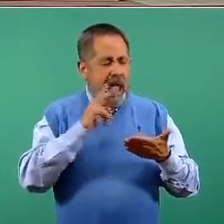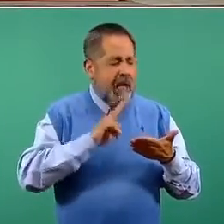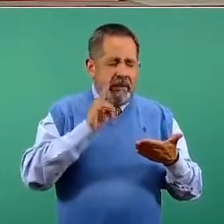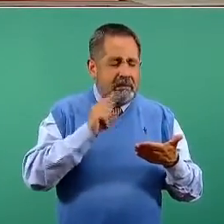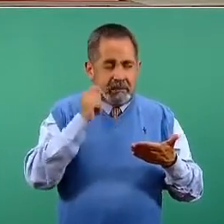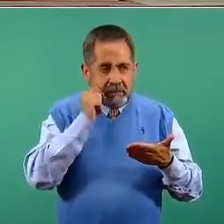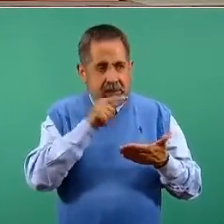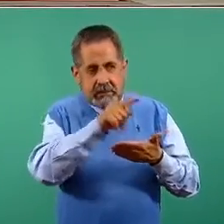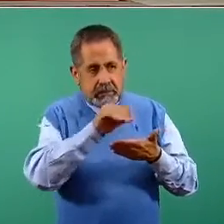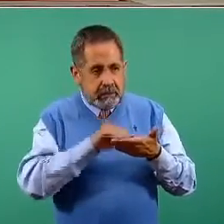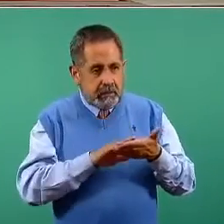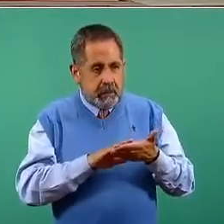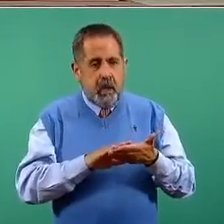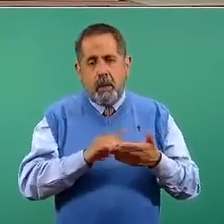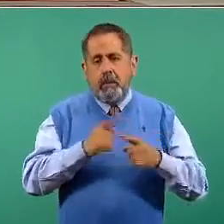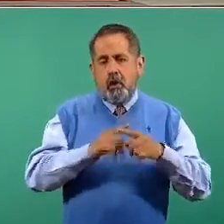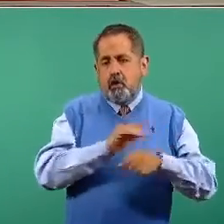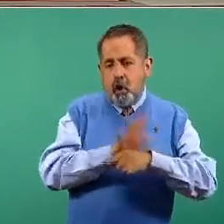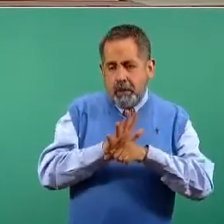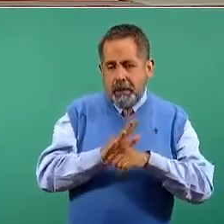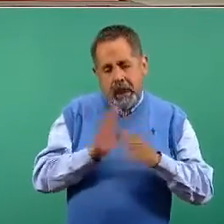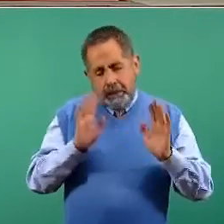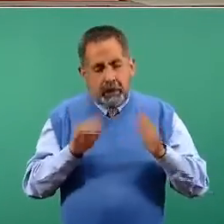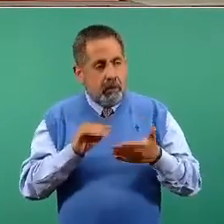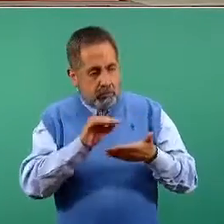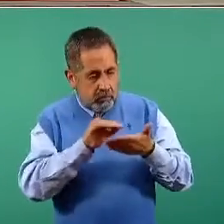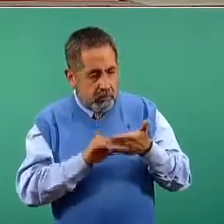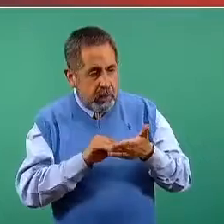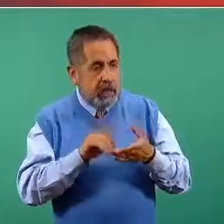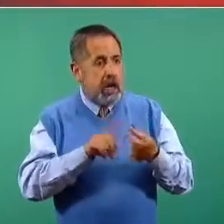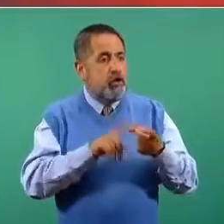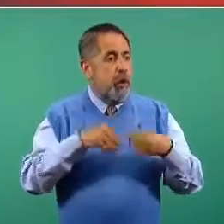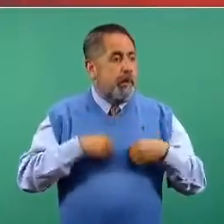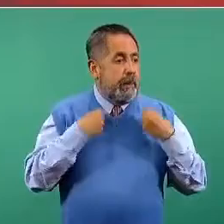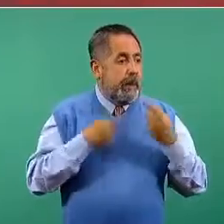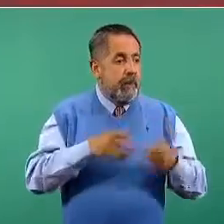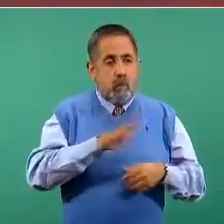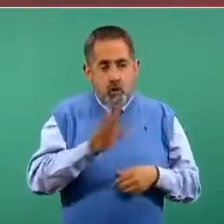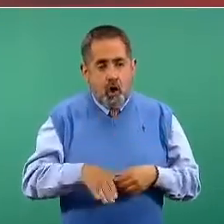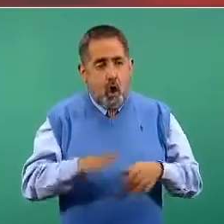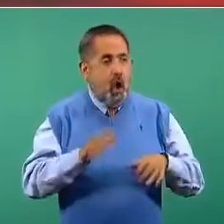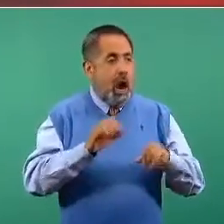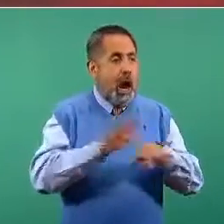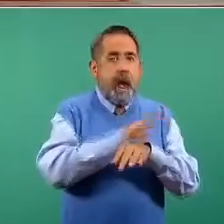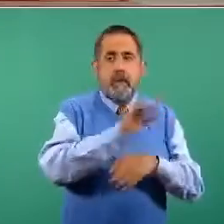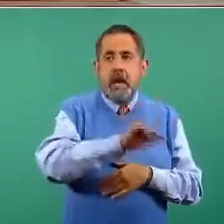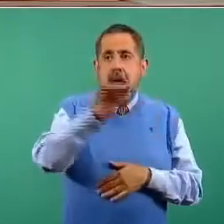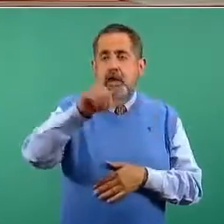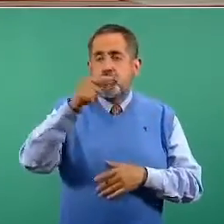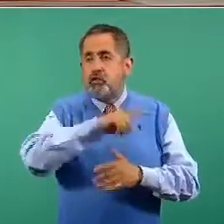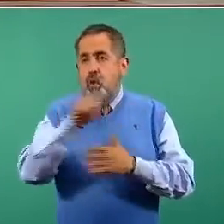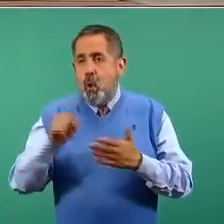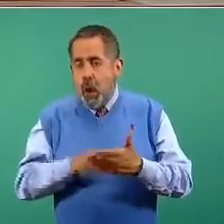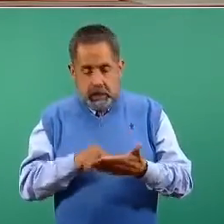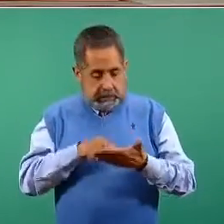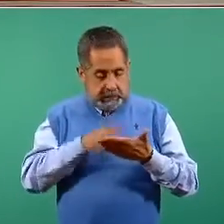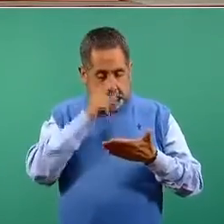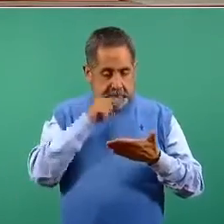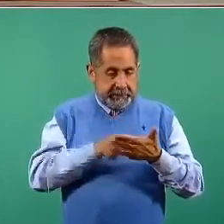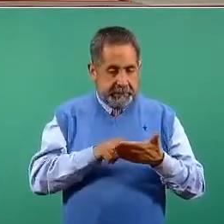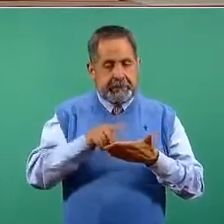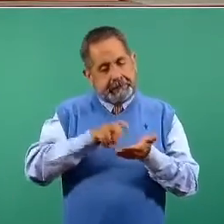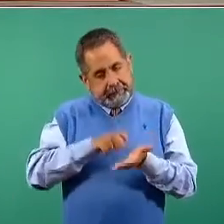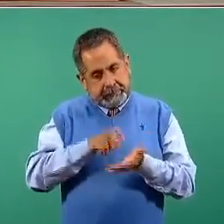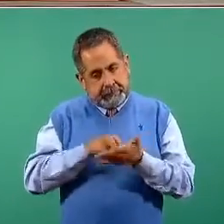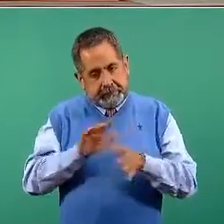razones, no solo por el COVID, aunque algunas también, ya no están, han perdido la vida o se han mudado de su locación. Entonces,